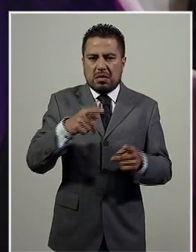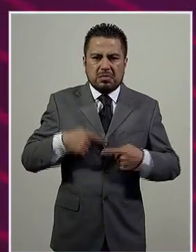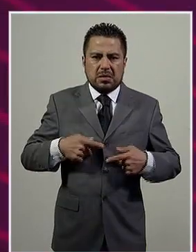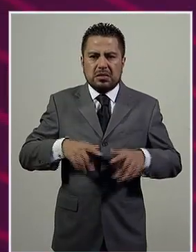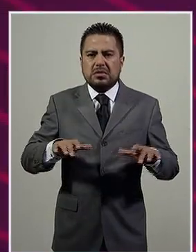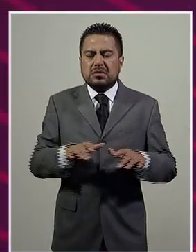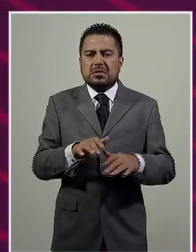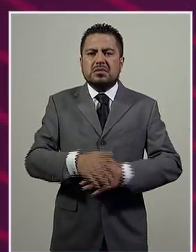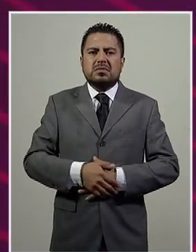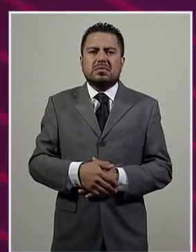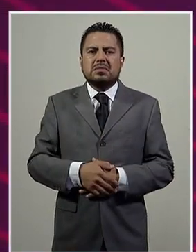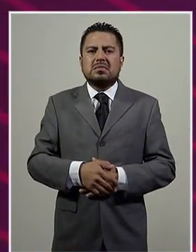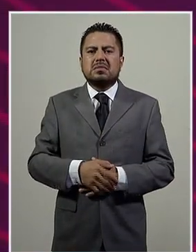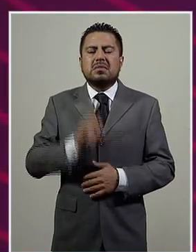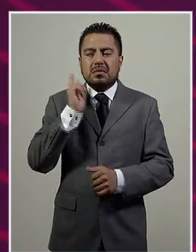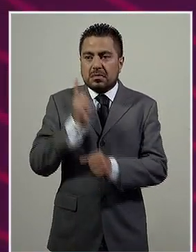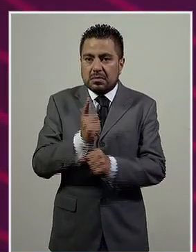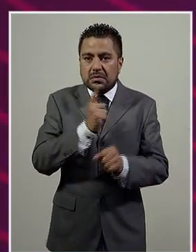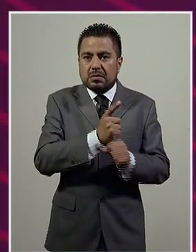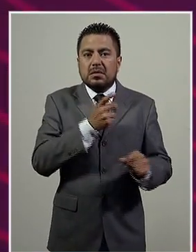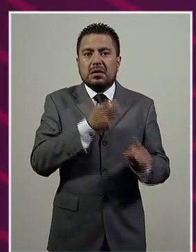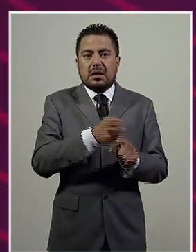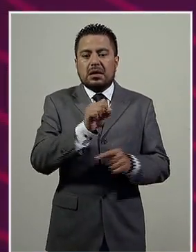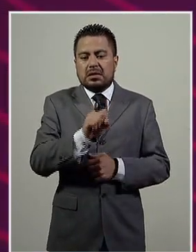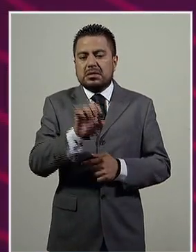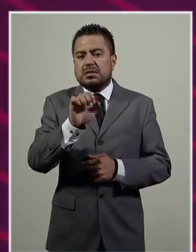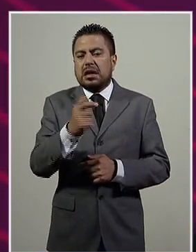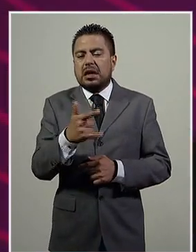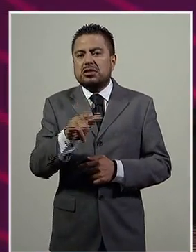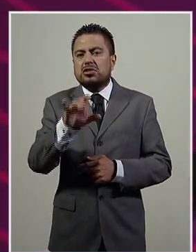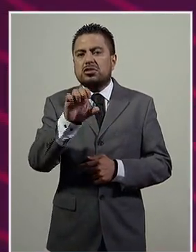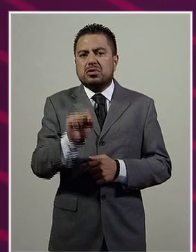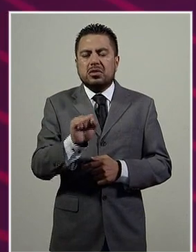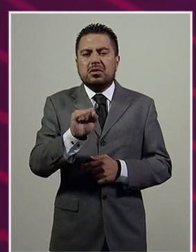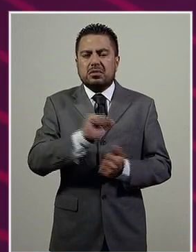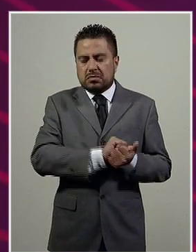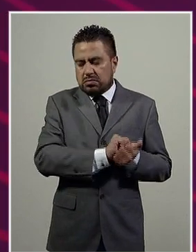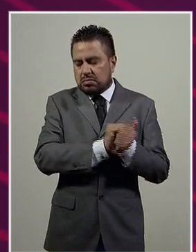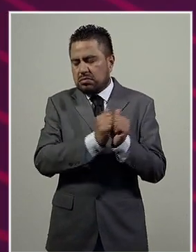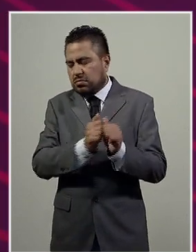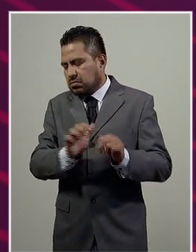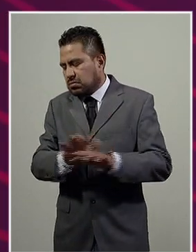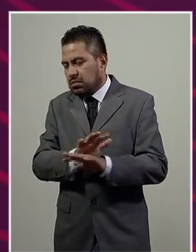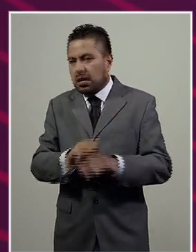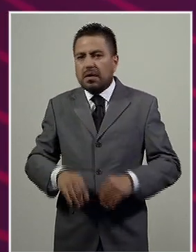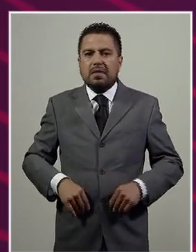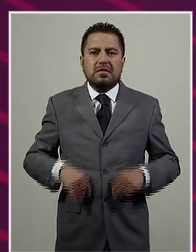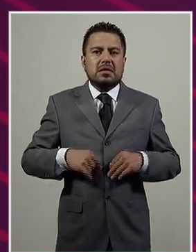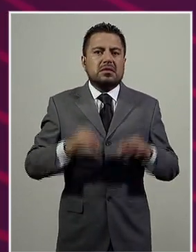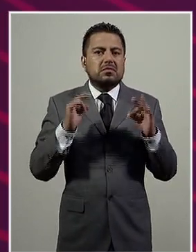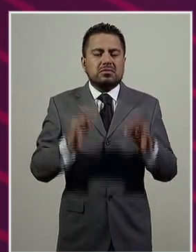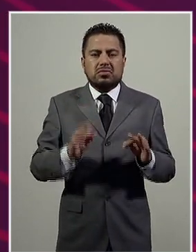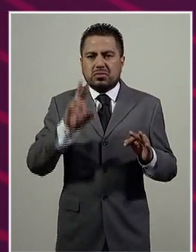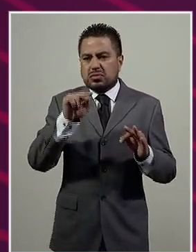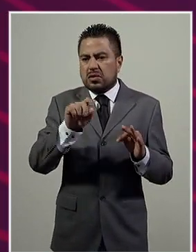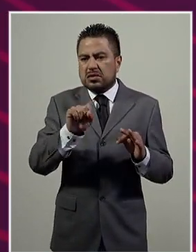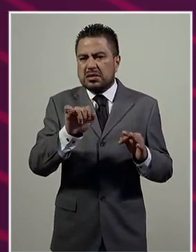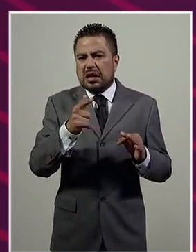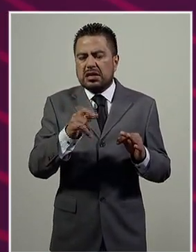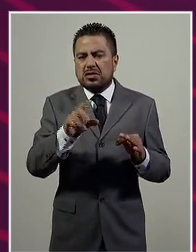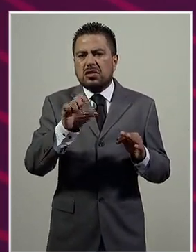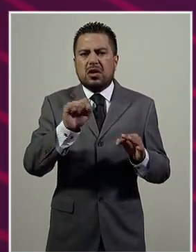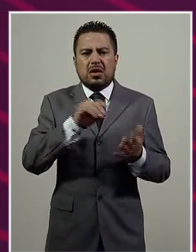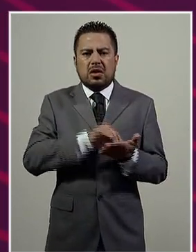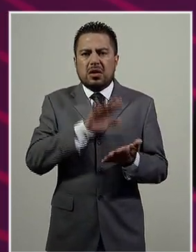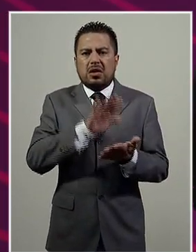Y se ha visto que estos sesgos después se trasladan a la vida real, ¿no? O sea, no son sesgos que se